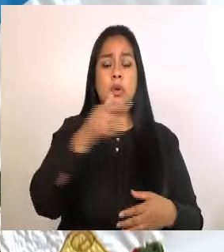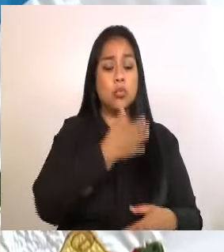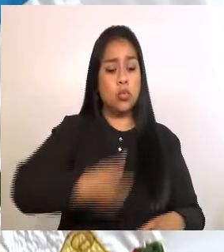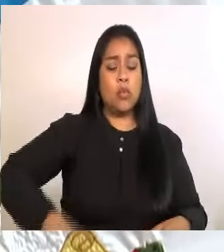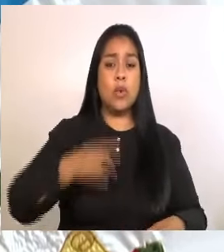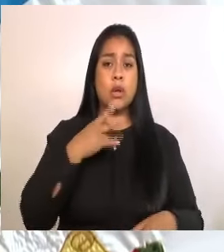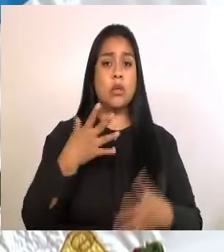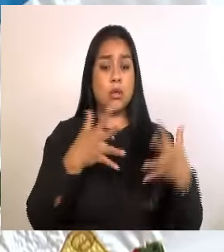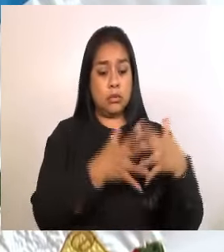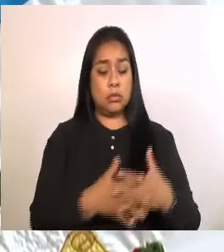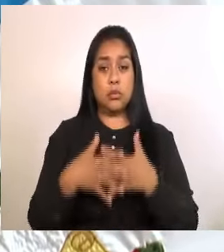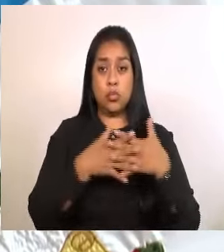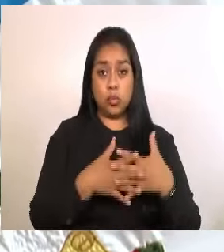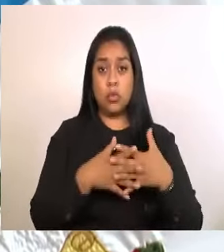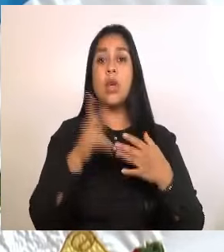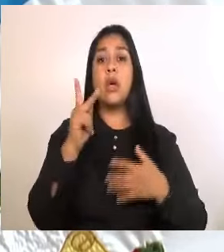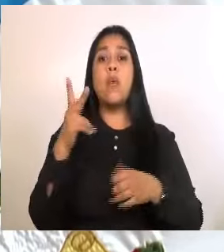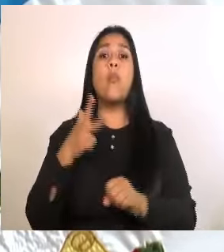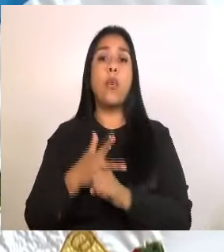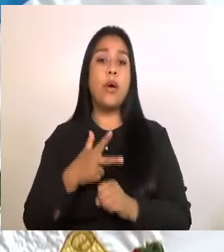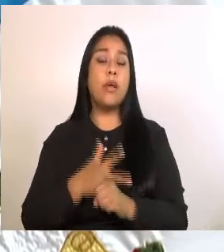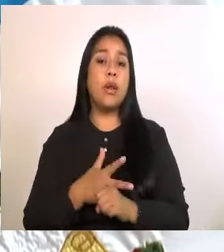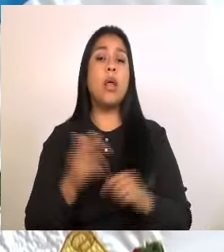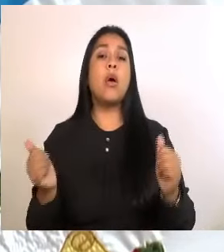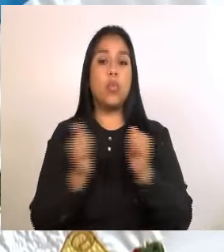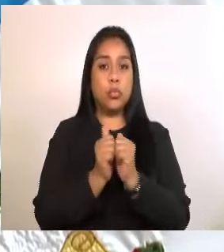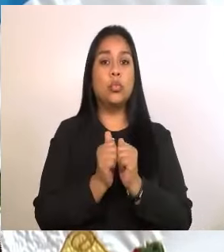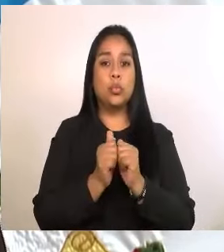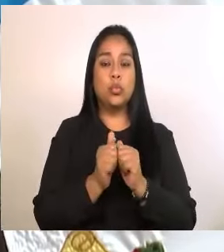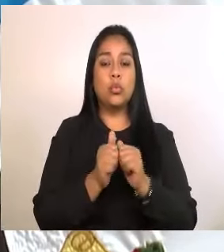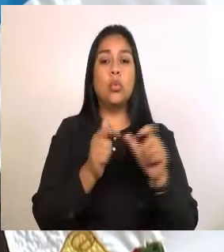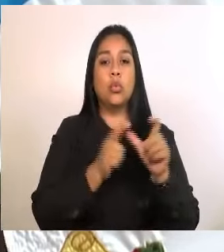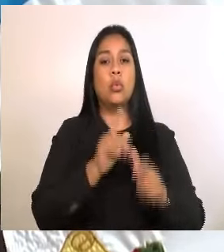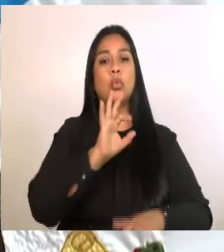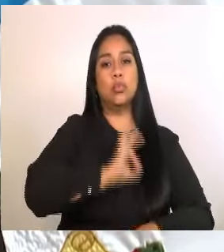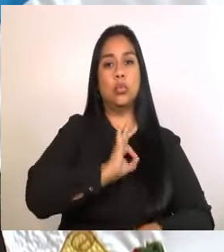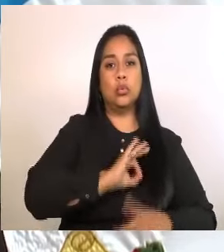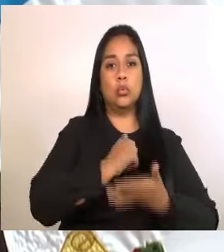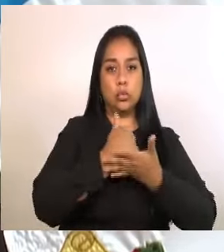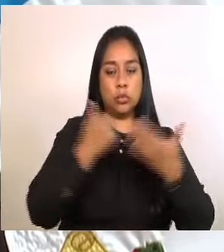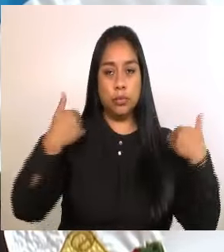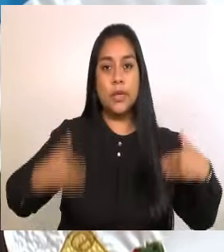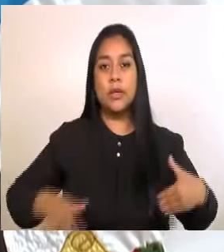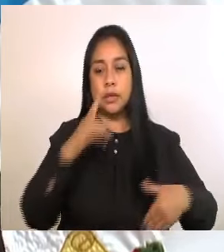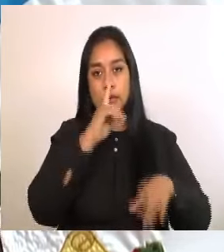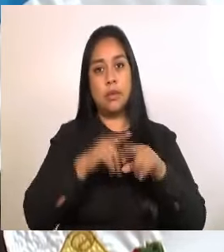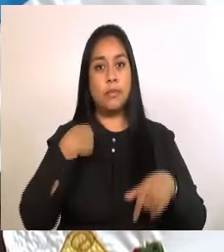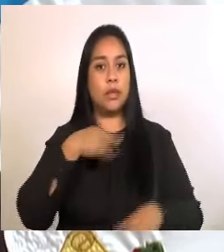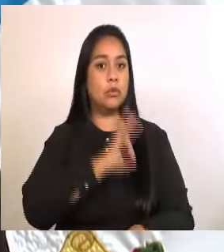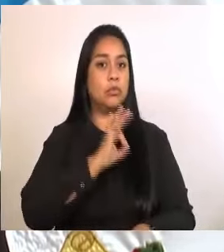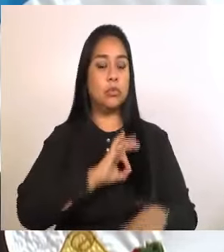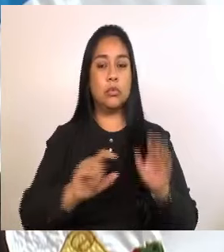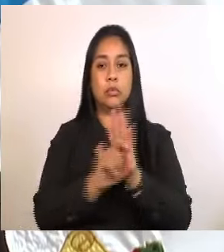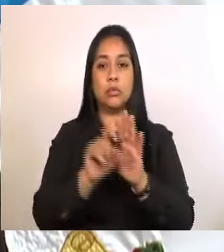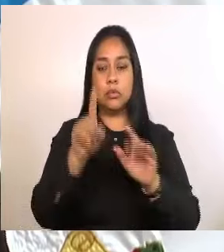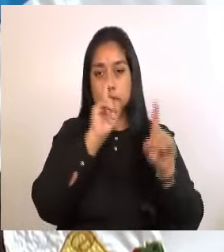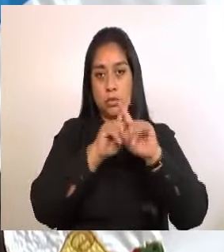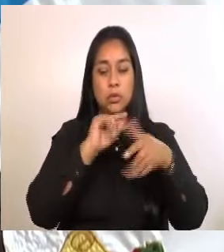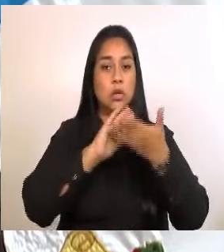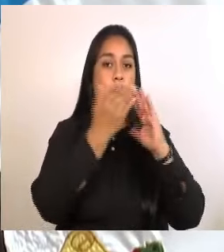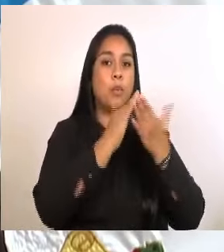de los Estados Unidos y de Guatemala, junto con socios humanitarios y de la sociedad civil, de la